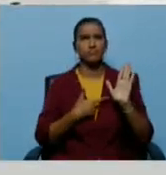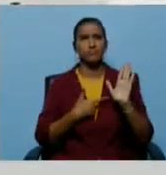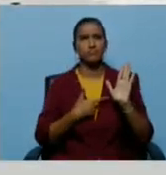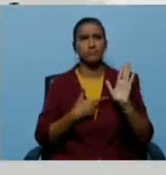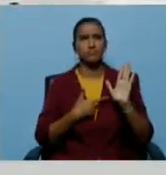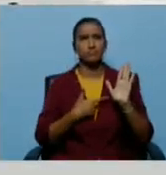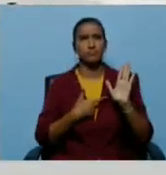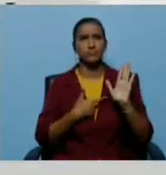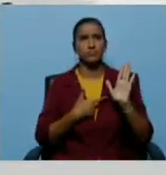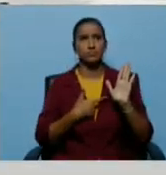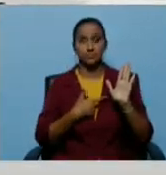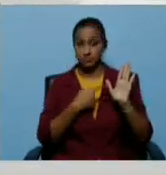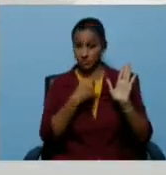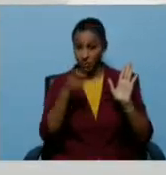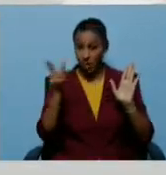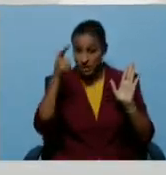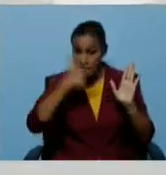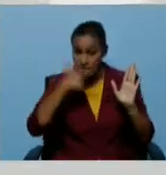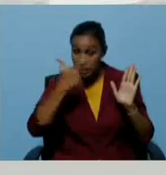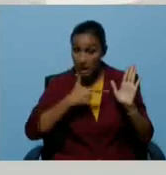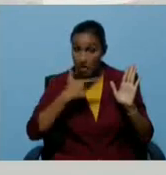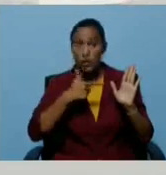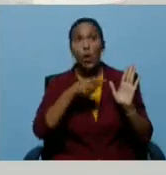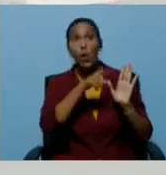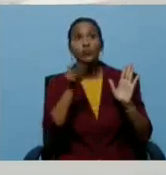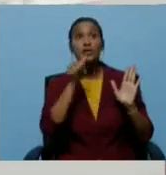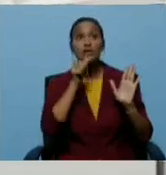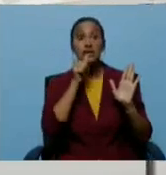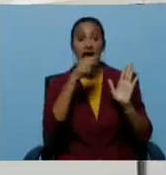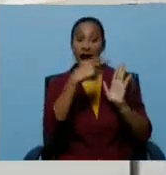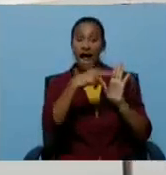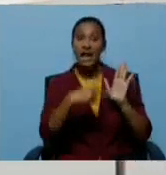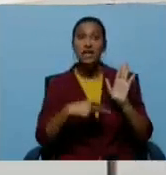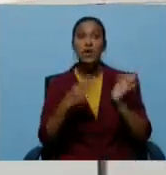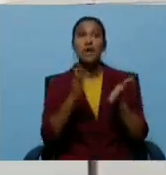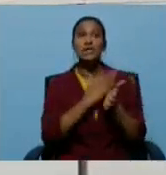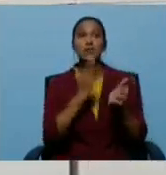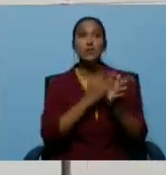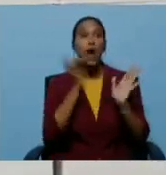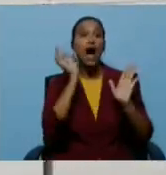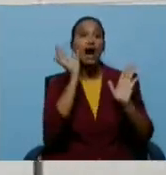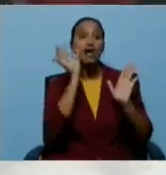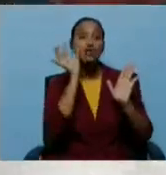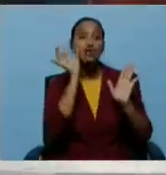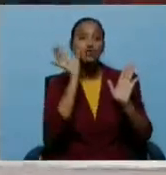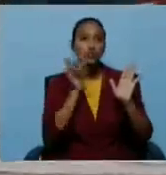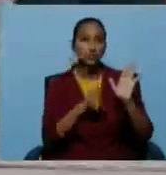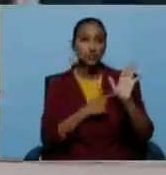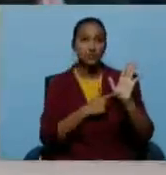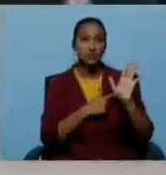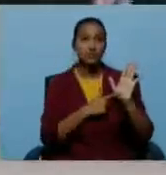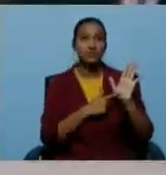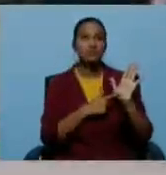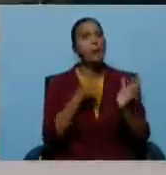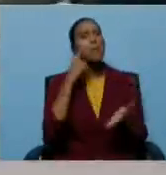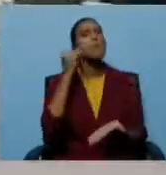Con sinceridad. ¿Quiénes se han leído el libro azul? Vamos a pasar una prueba, pues.